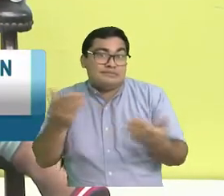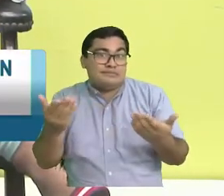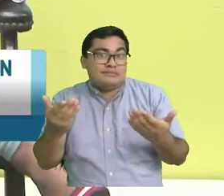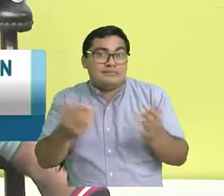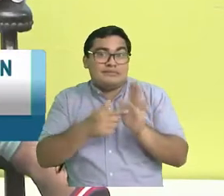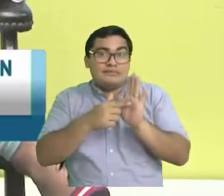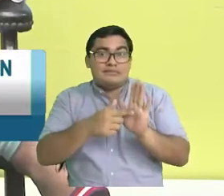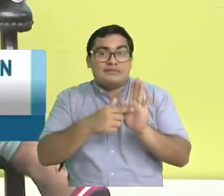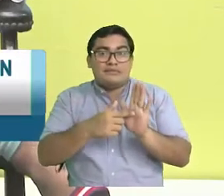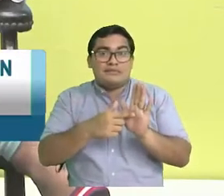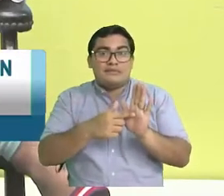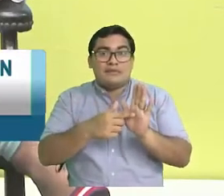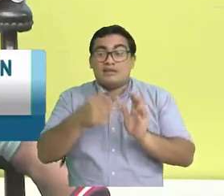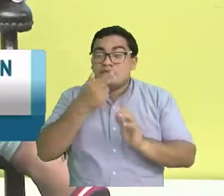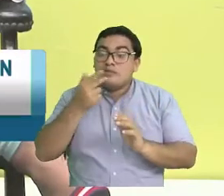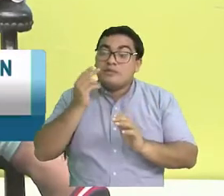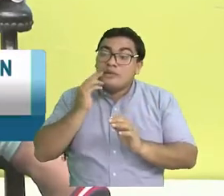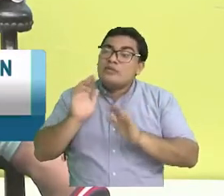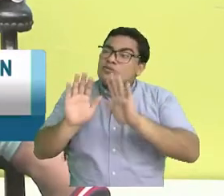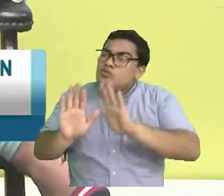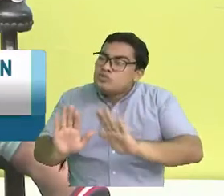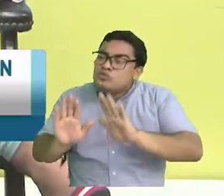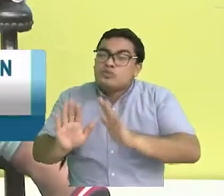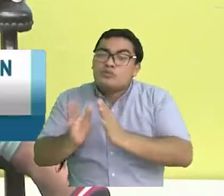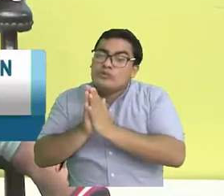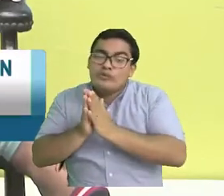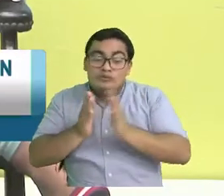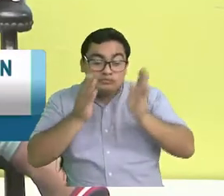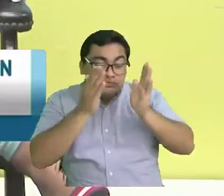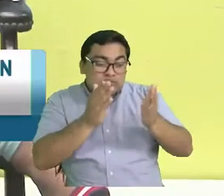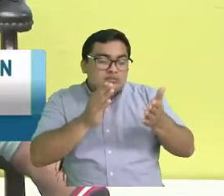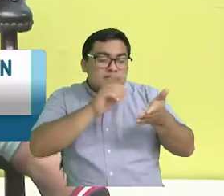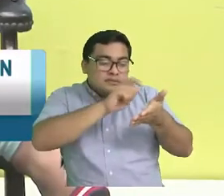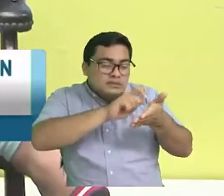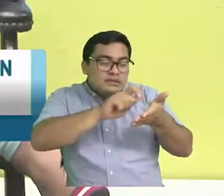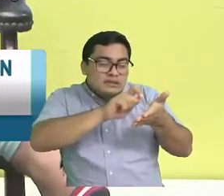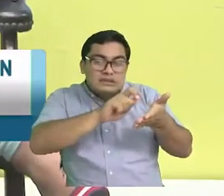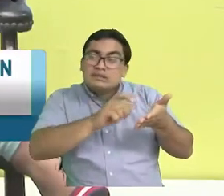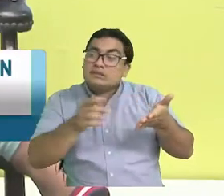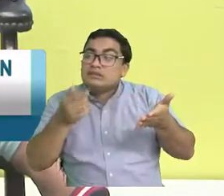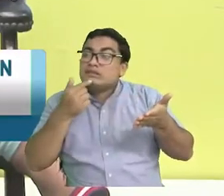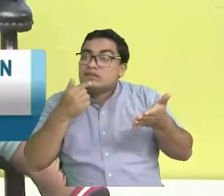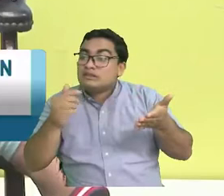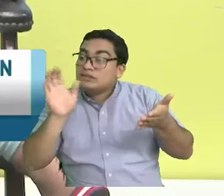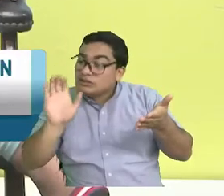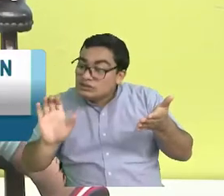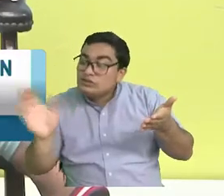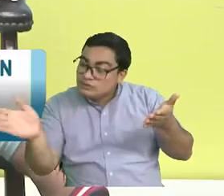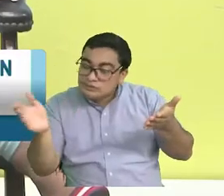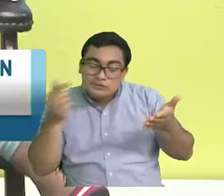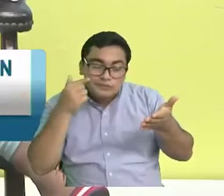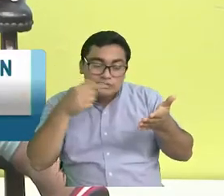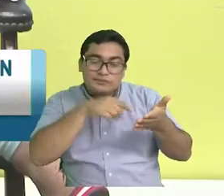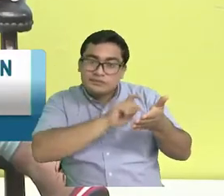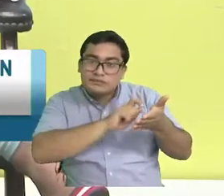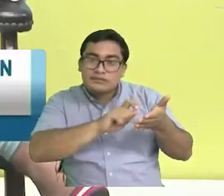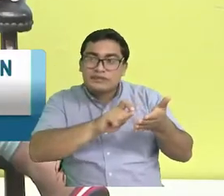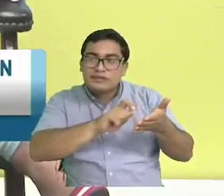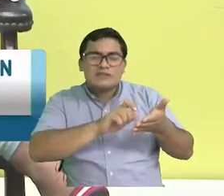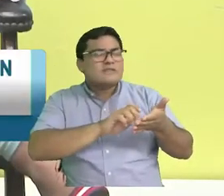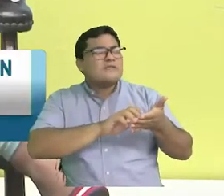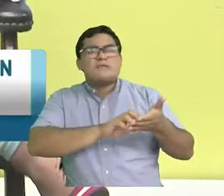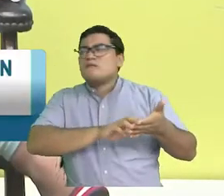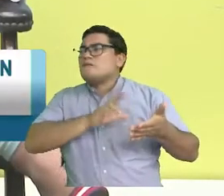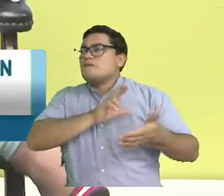inclusive cuando uno trata de hacer que ellos que se concentren un poco en lo que están haciendo durante la rabieta para que dejen de hacerla, ellos tienden a